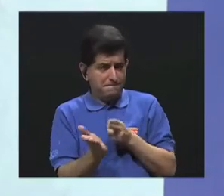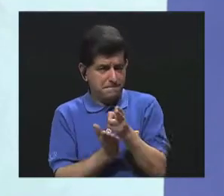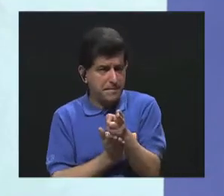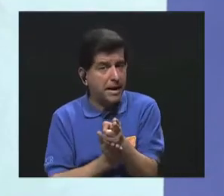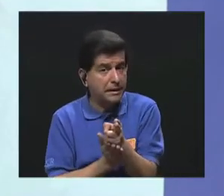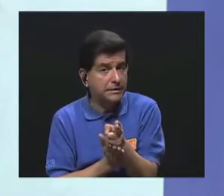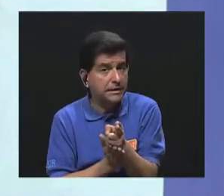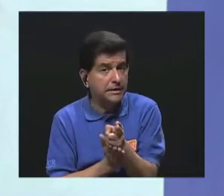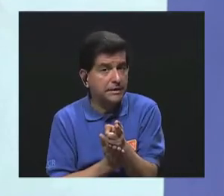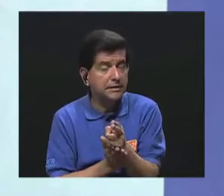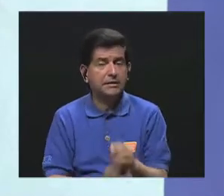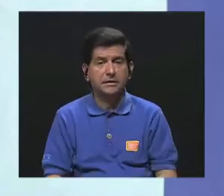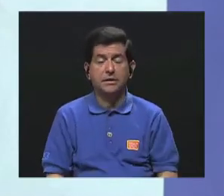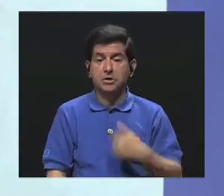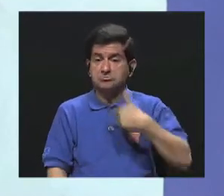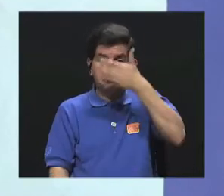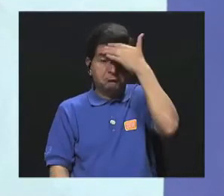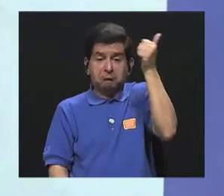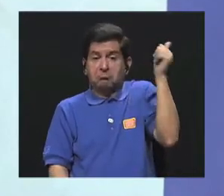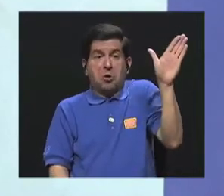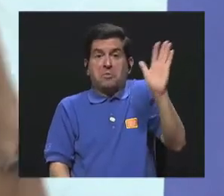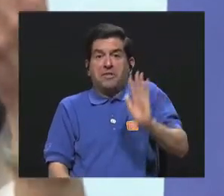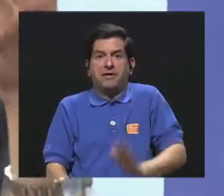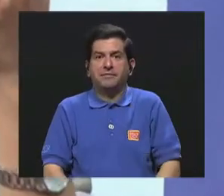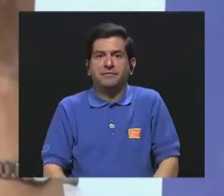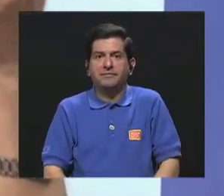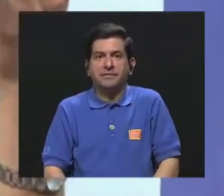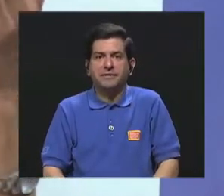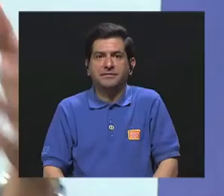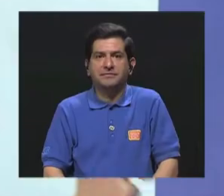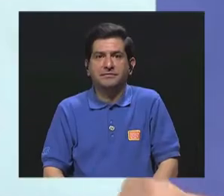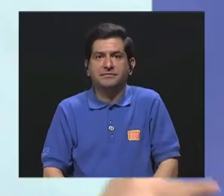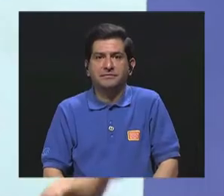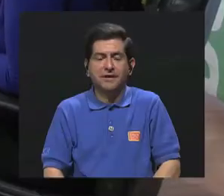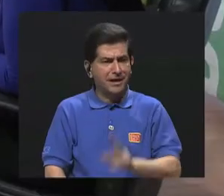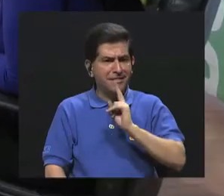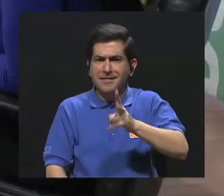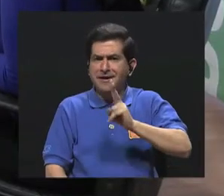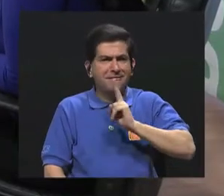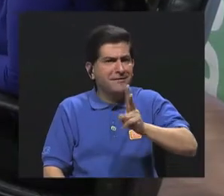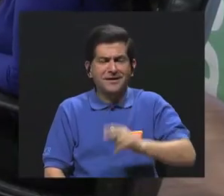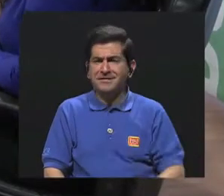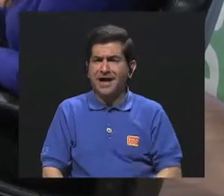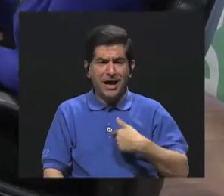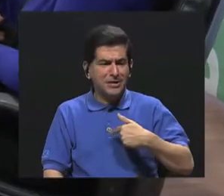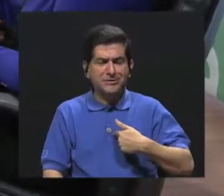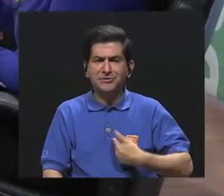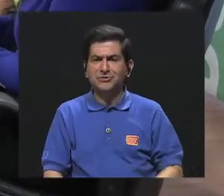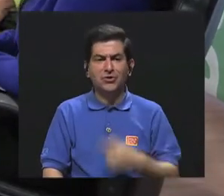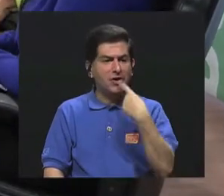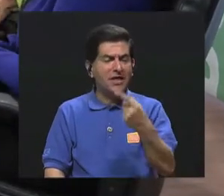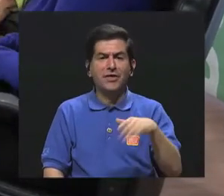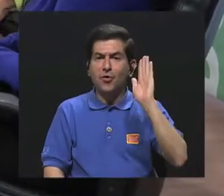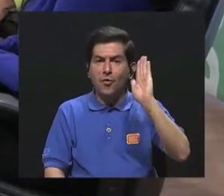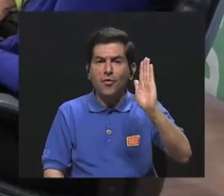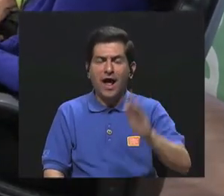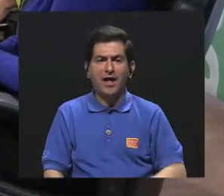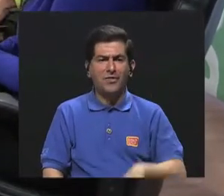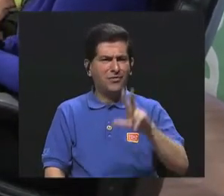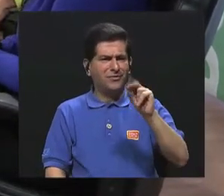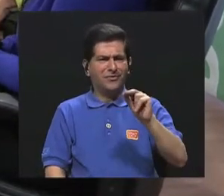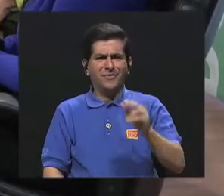honesta, se me había olvidado, o sea, pero qué bien. De verdad, te lo juro que de repente me dicen, no, ¿y